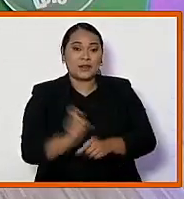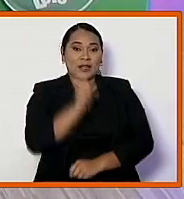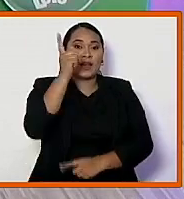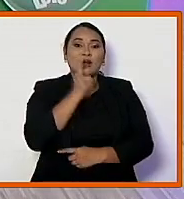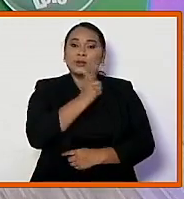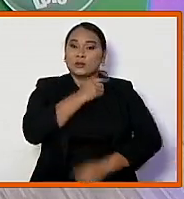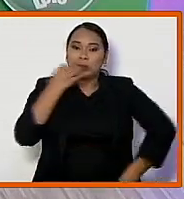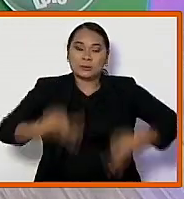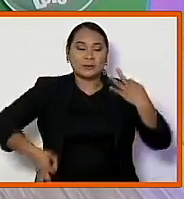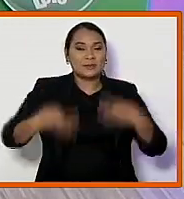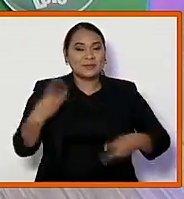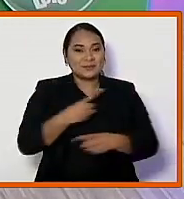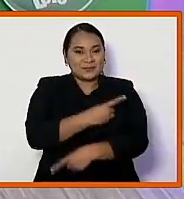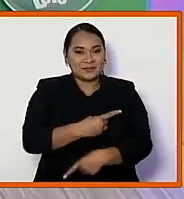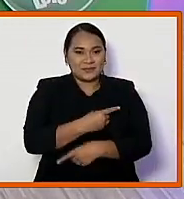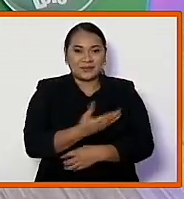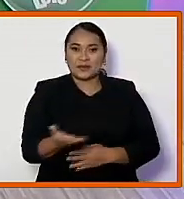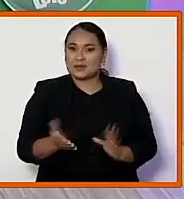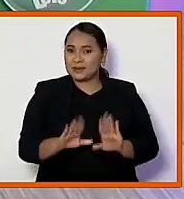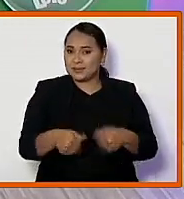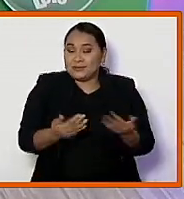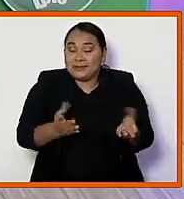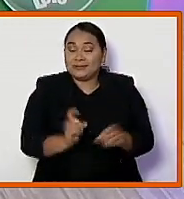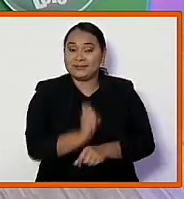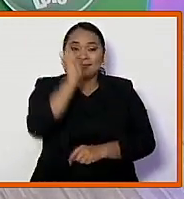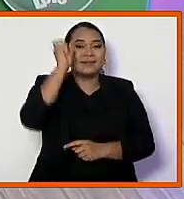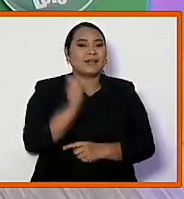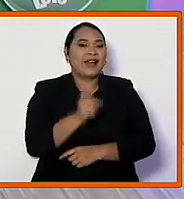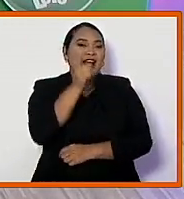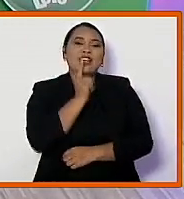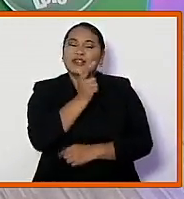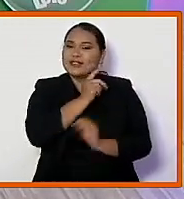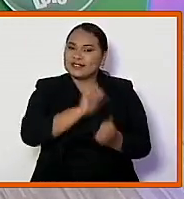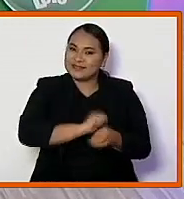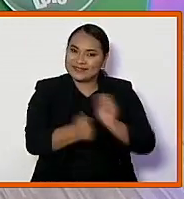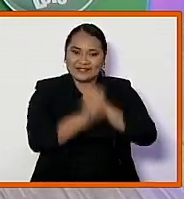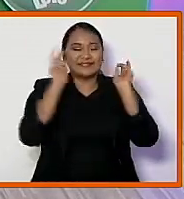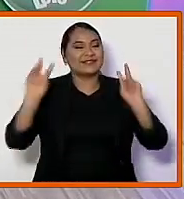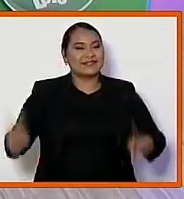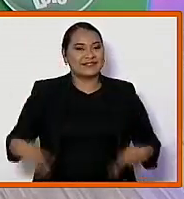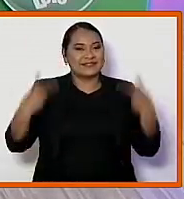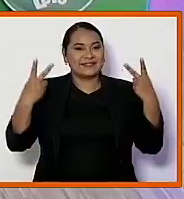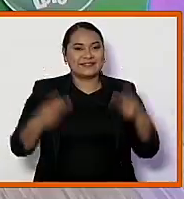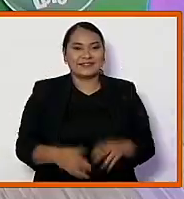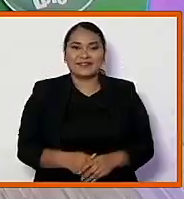es alegría y diversión. ¿Y vos cómo te la vas a ganar? Loto te cambia la vida.